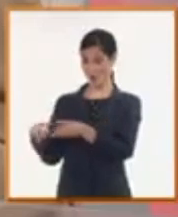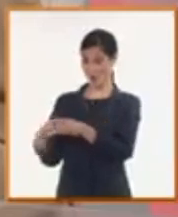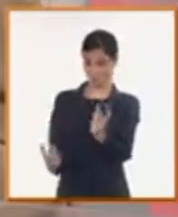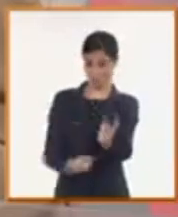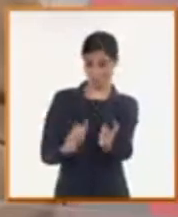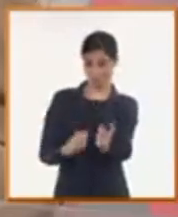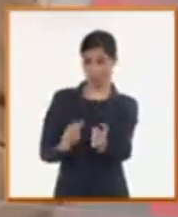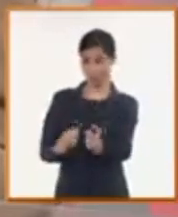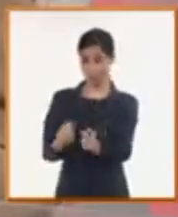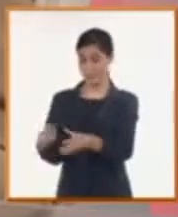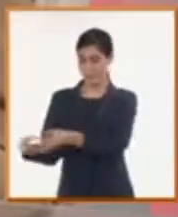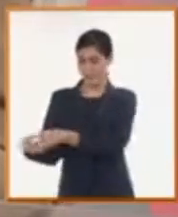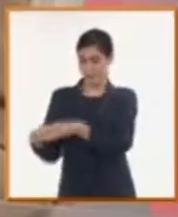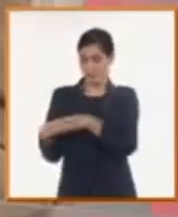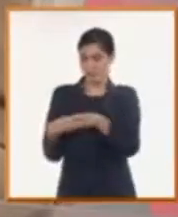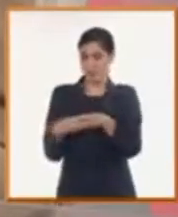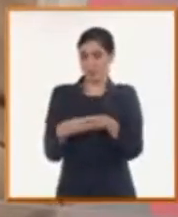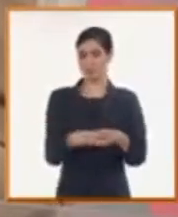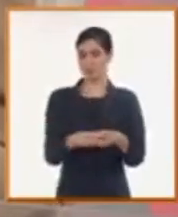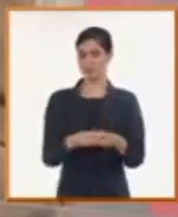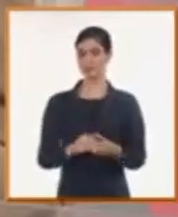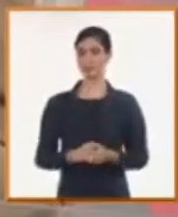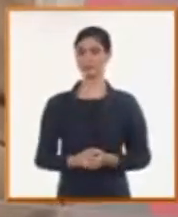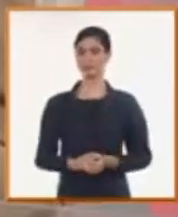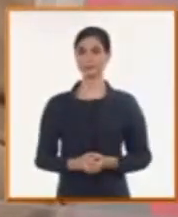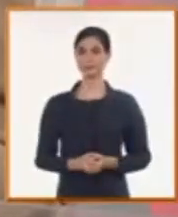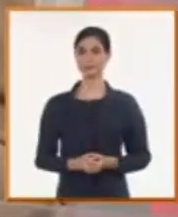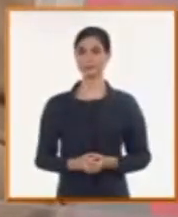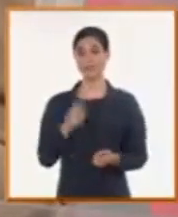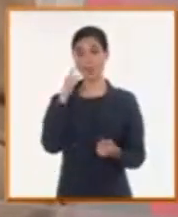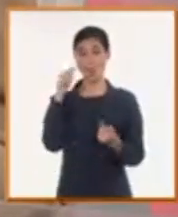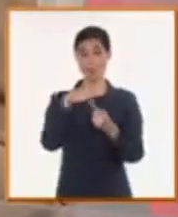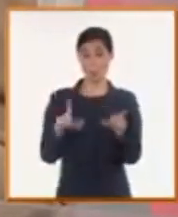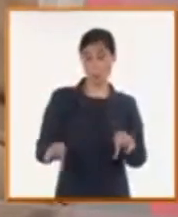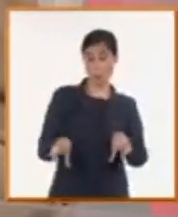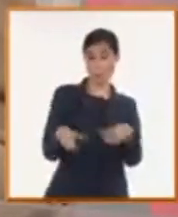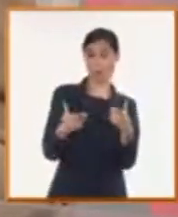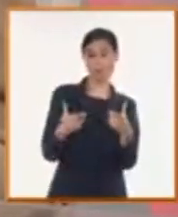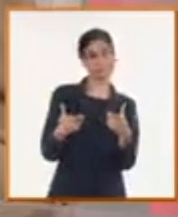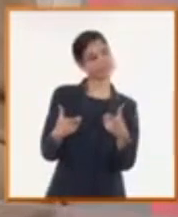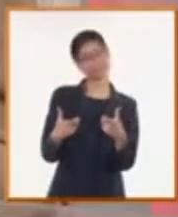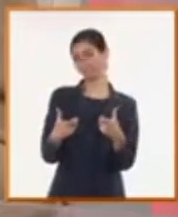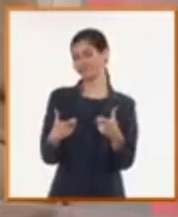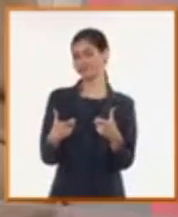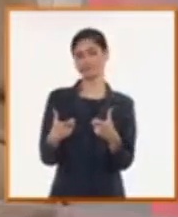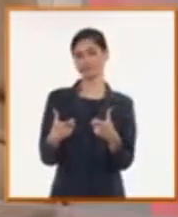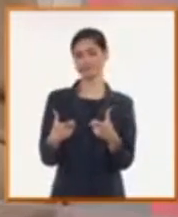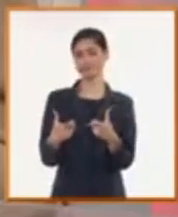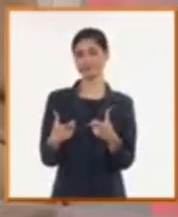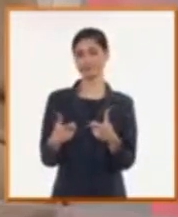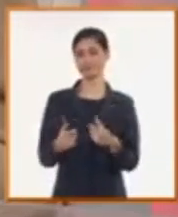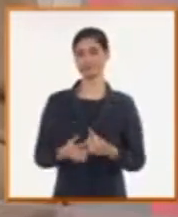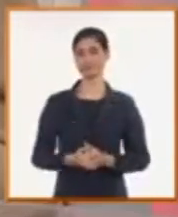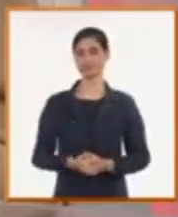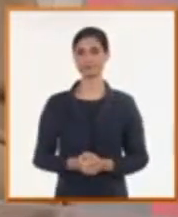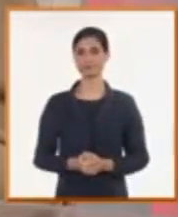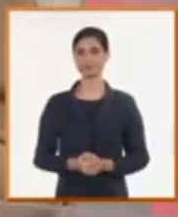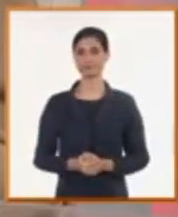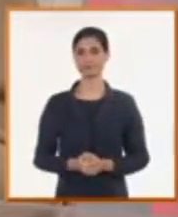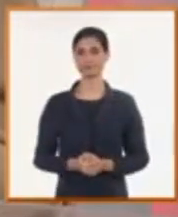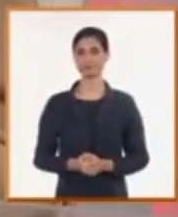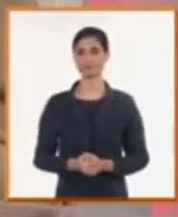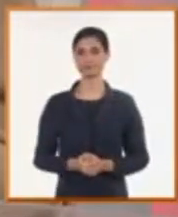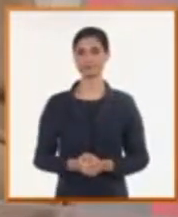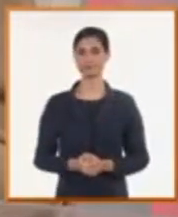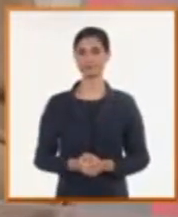De la UNITA. Y realmente ese objetivo no se logró. A partir de que se encargó de la